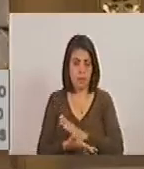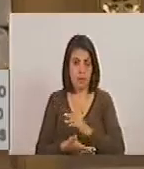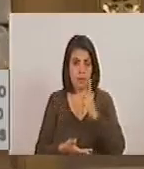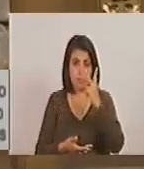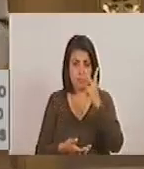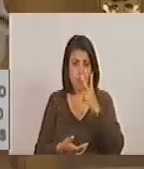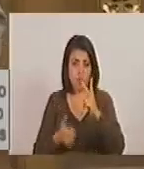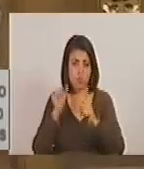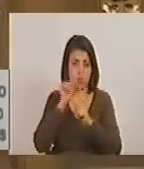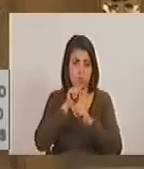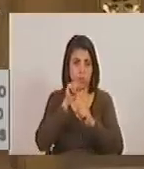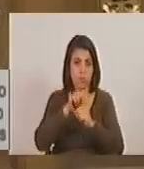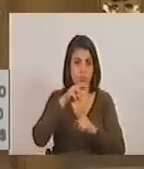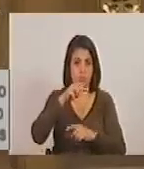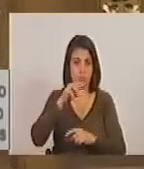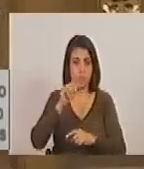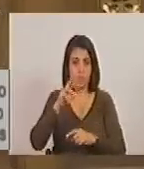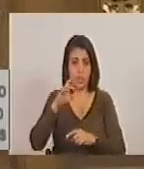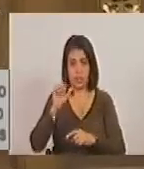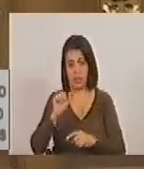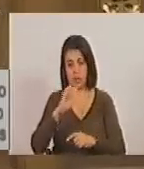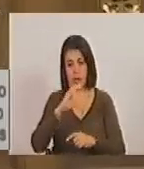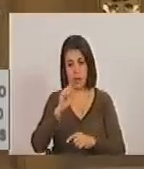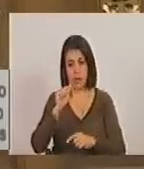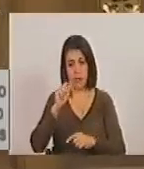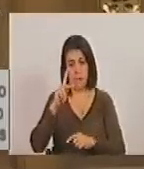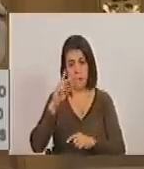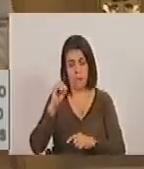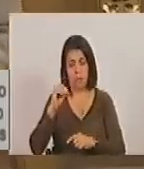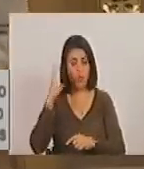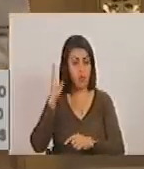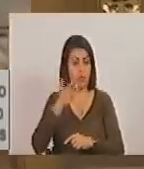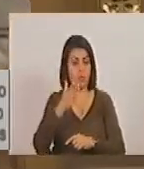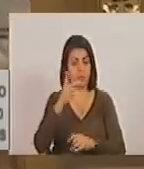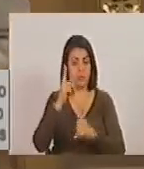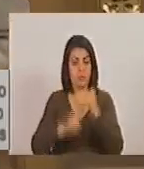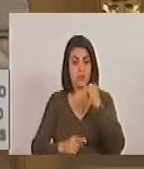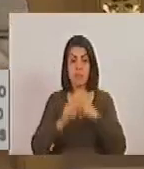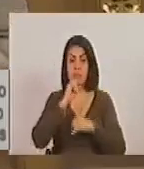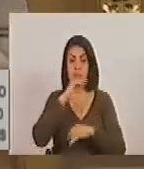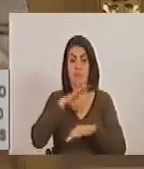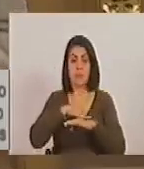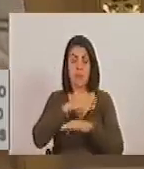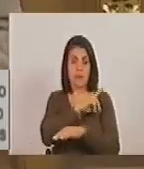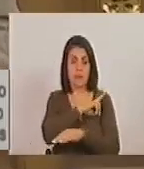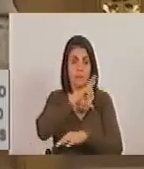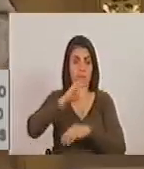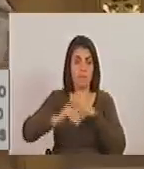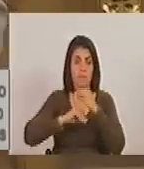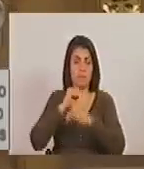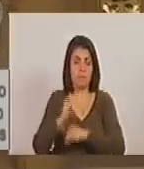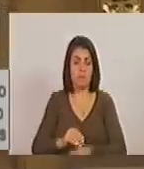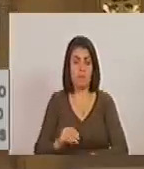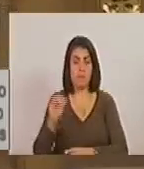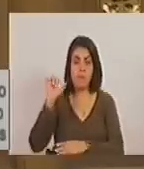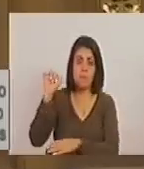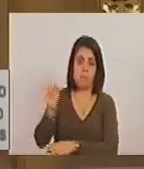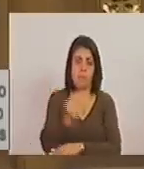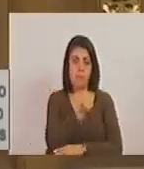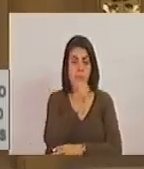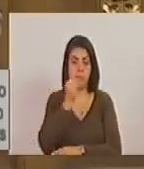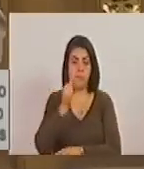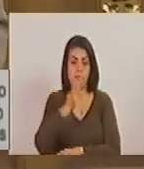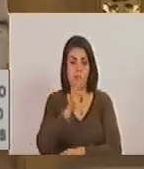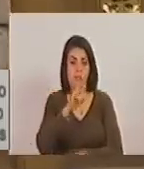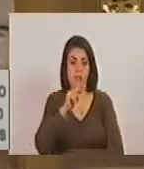dos luchadoras, Ana María Campos, castigada severamente por el último capitán general que derrotamos, Francisco